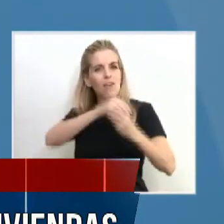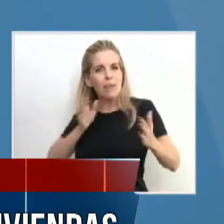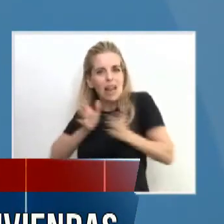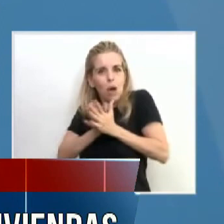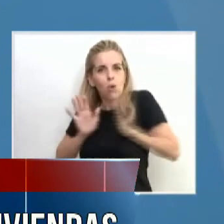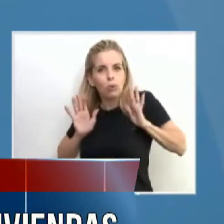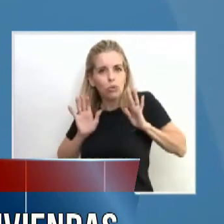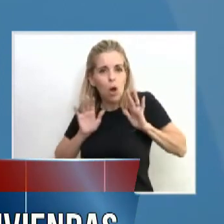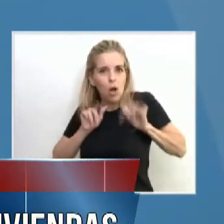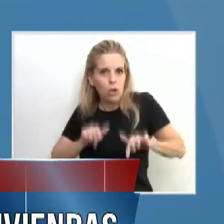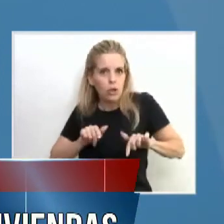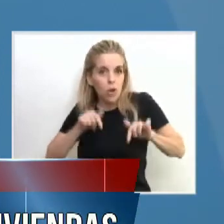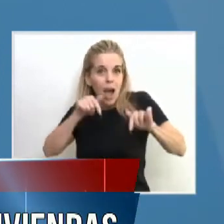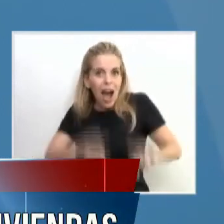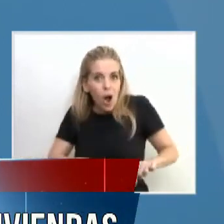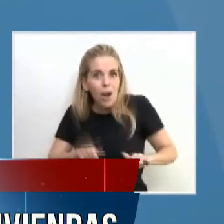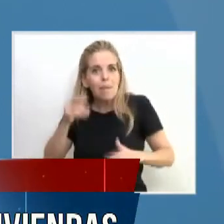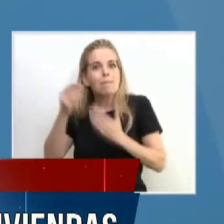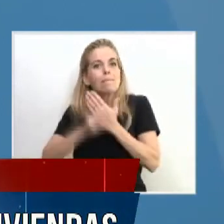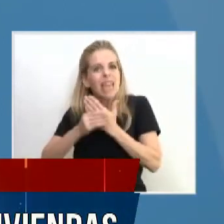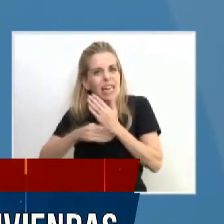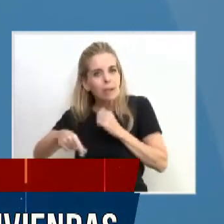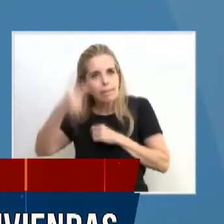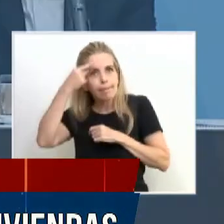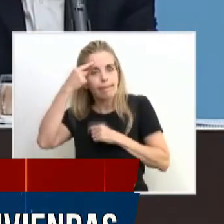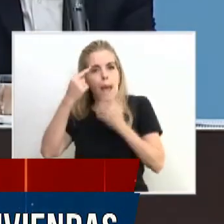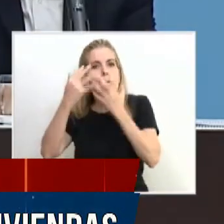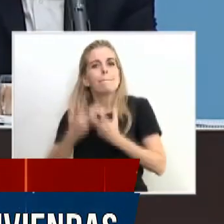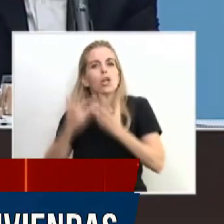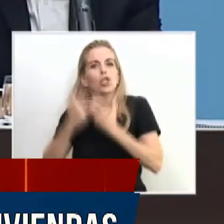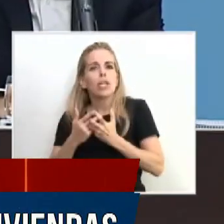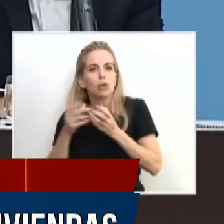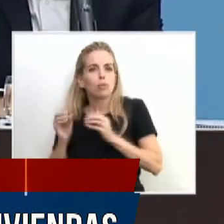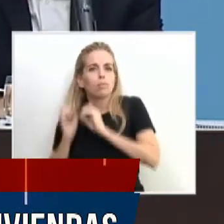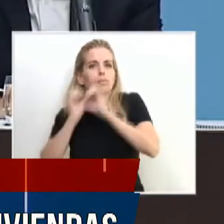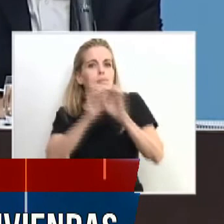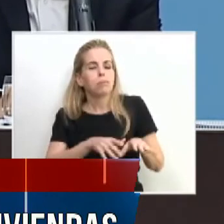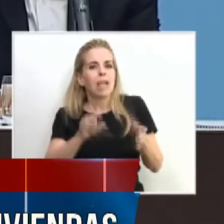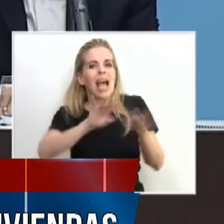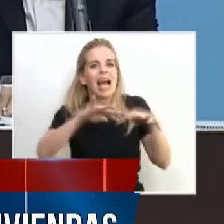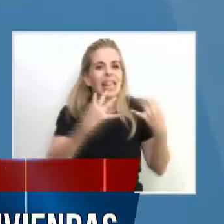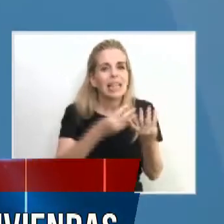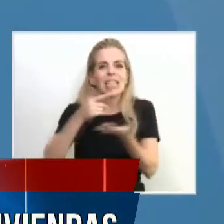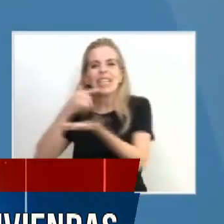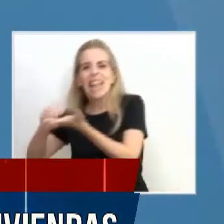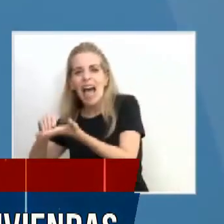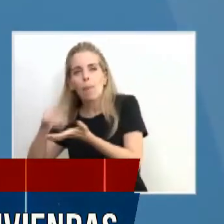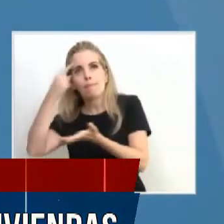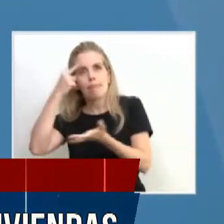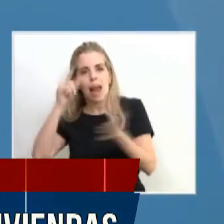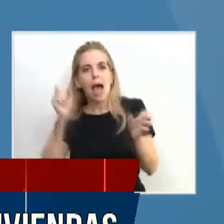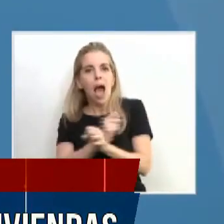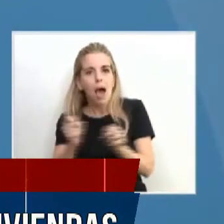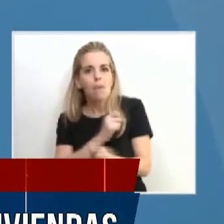la plasma ahora en proyectos que se convierten en normas de esta naturaleza. Y yo creo que acá